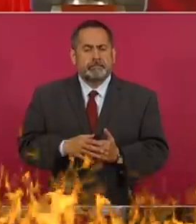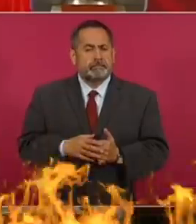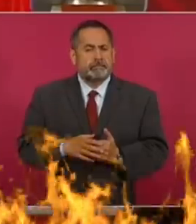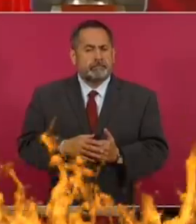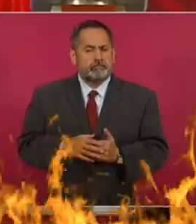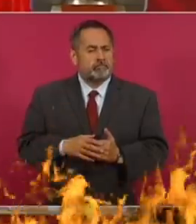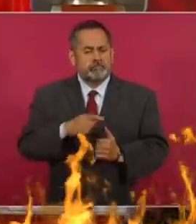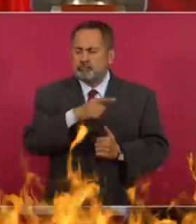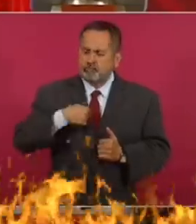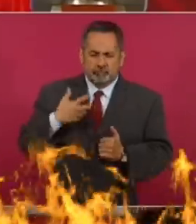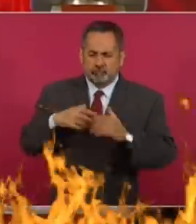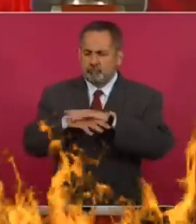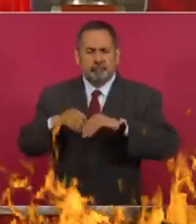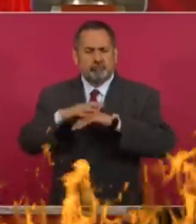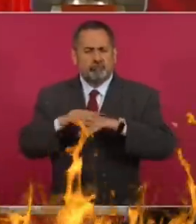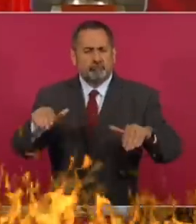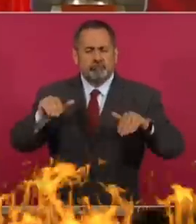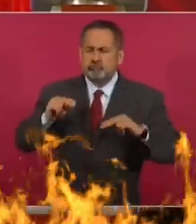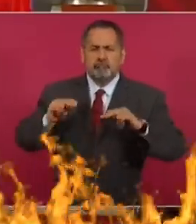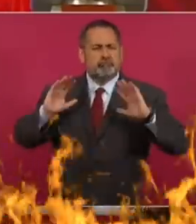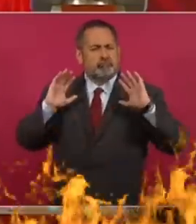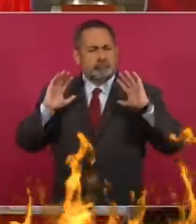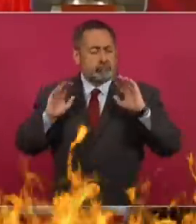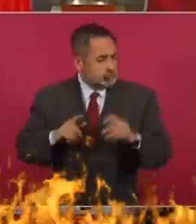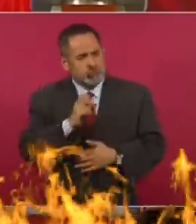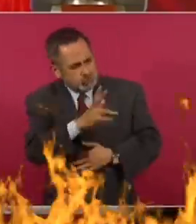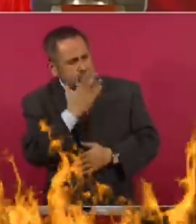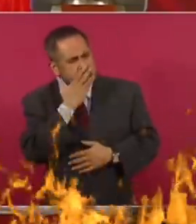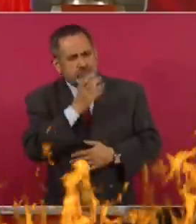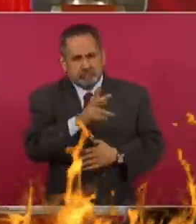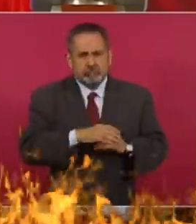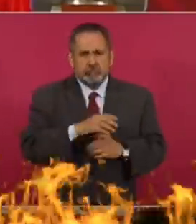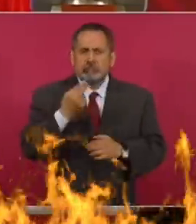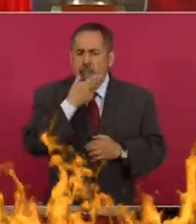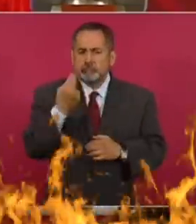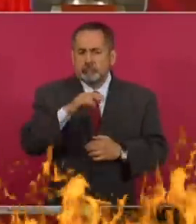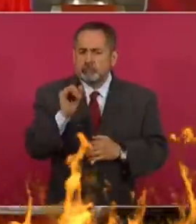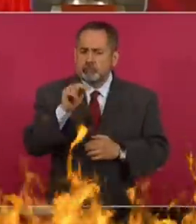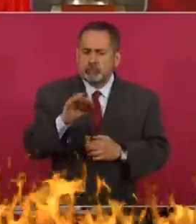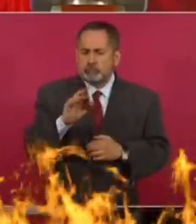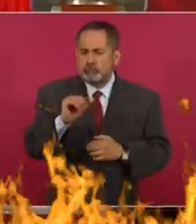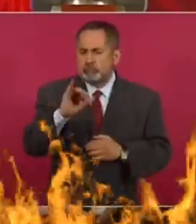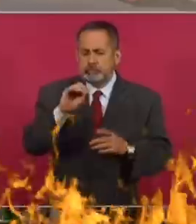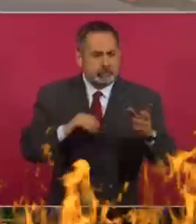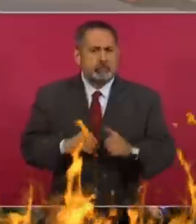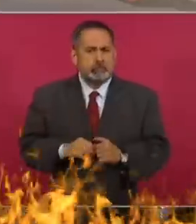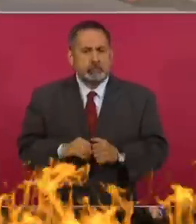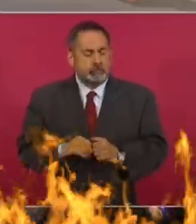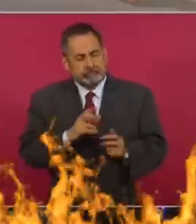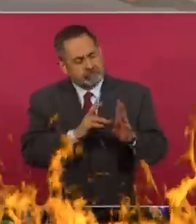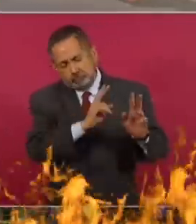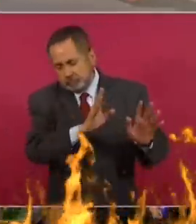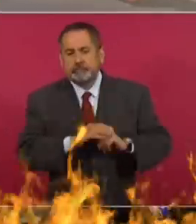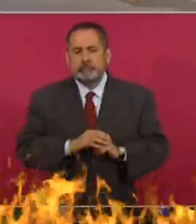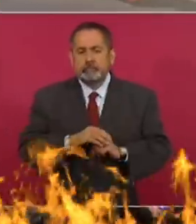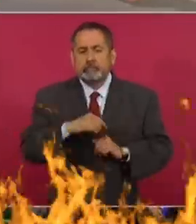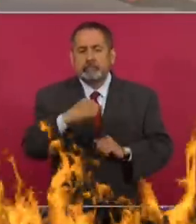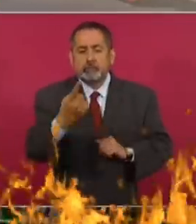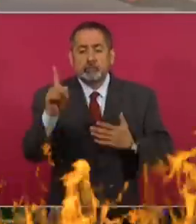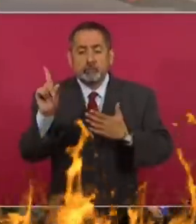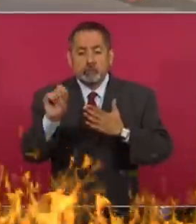con neutralidad, con objetividad. Pues muy bien, Juan Francisco, muy bien. Al mes de